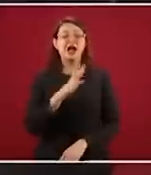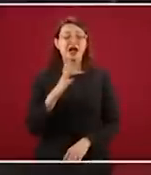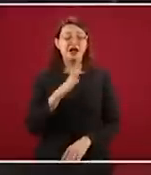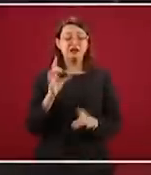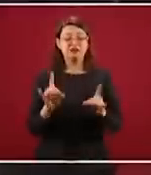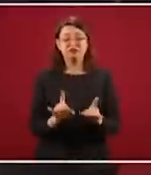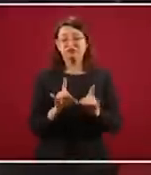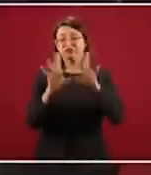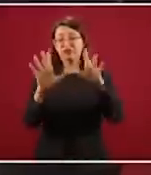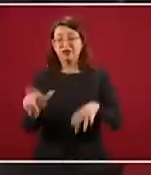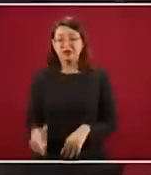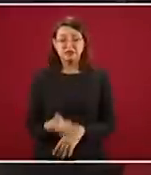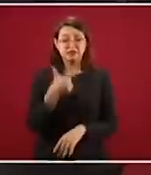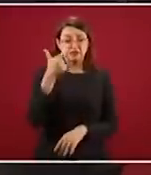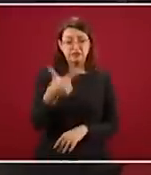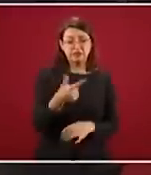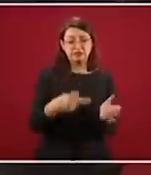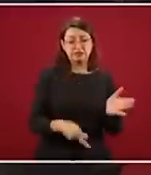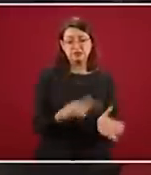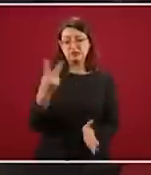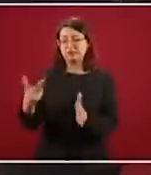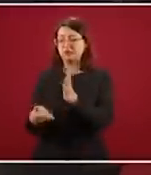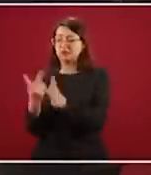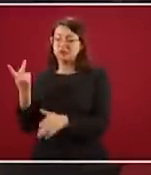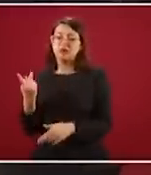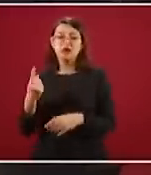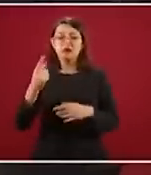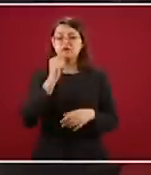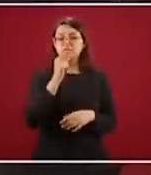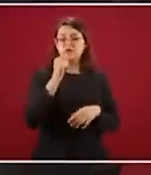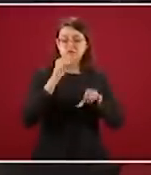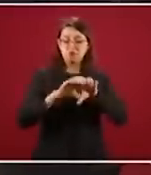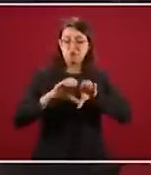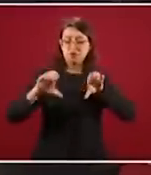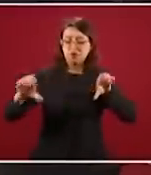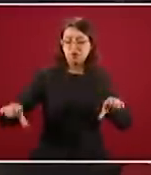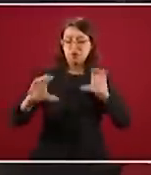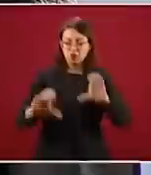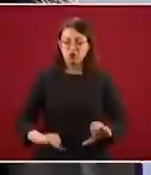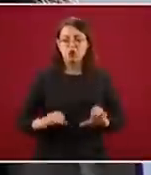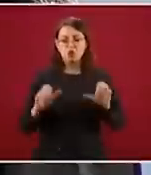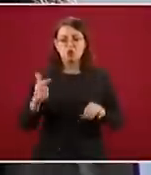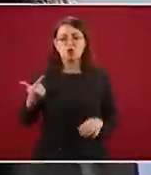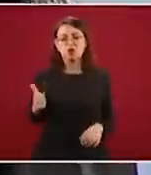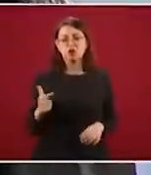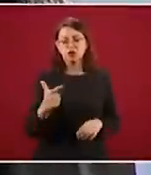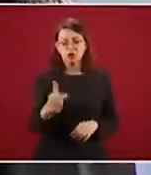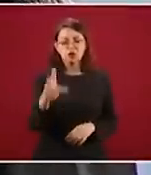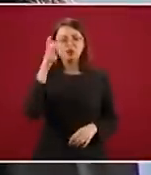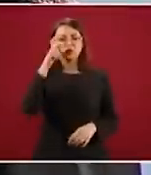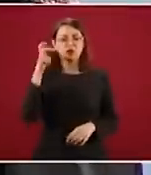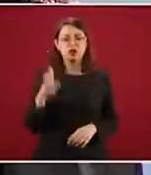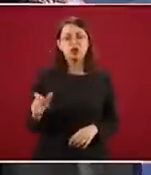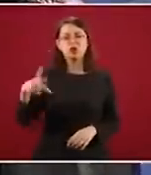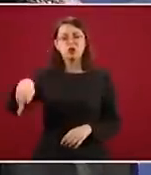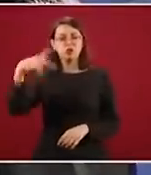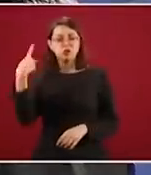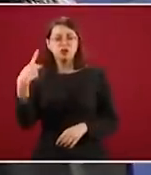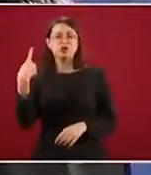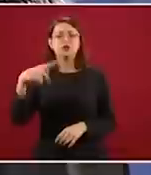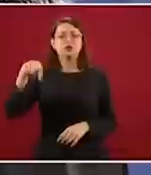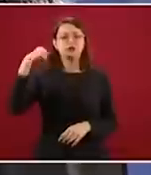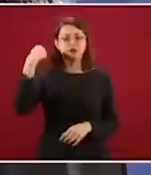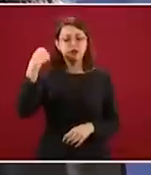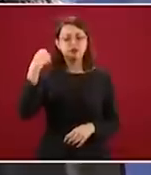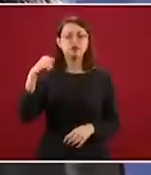a personal desplegado en ductos en los estados de Guanajuato, Hidalgo, Puebla, Tabasco y Tlaxcala, y